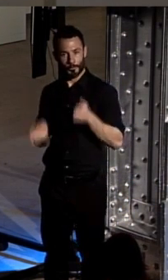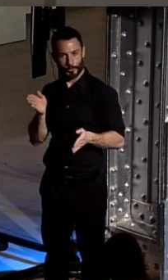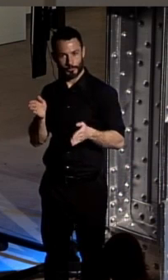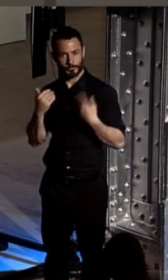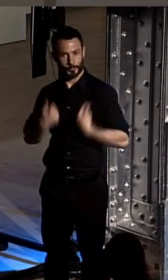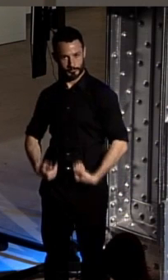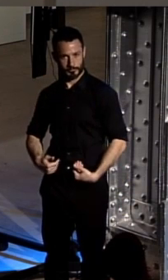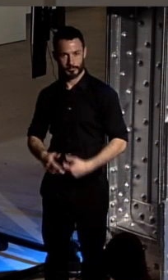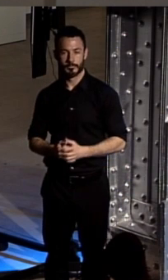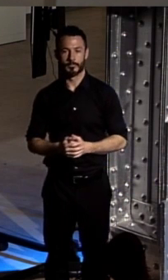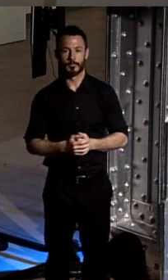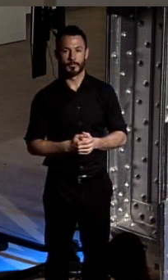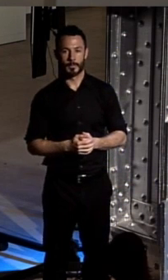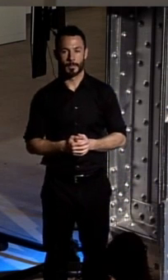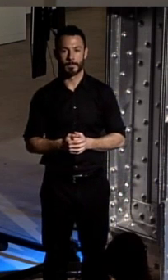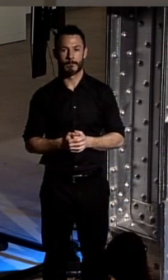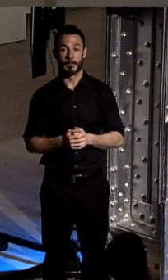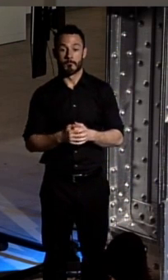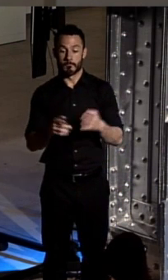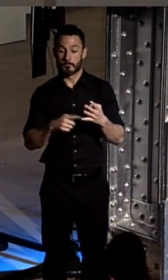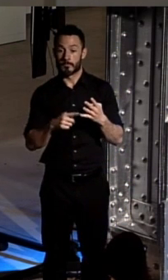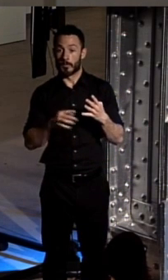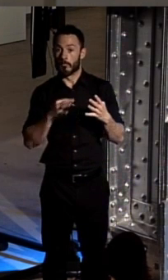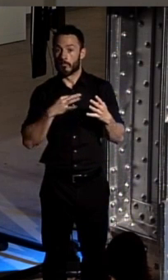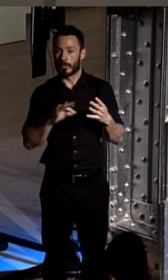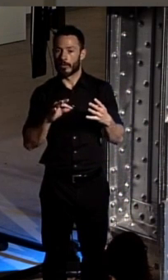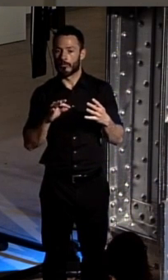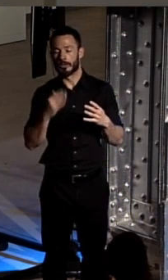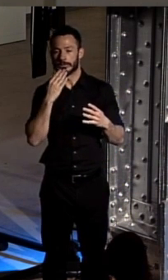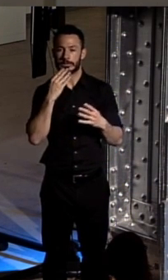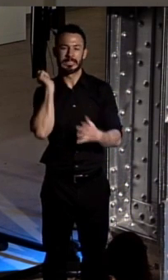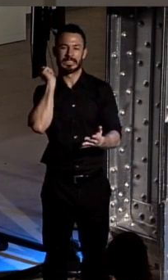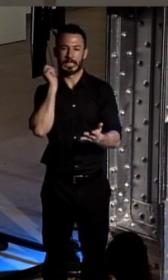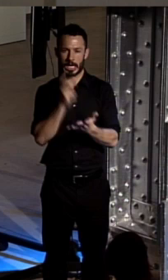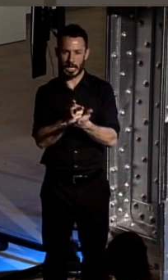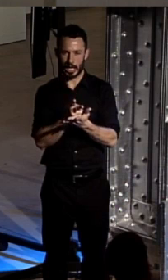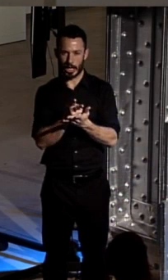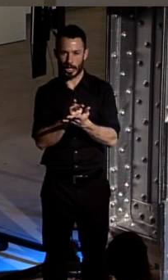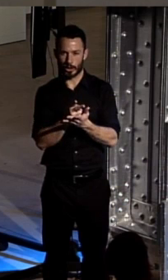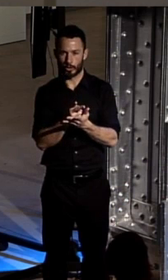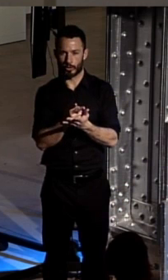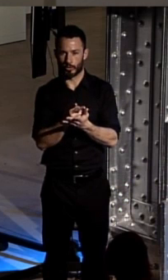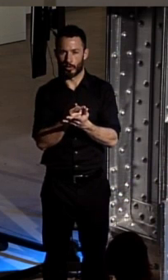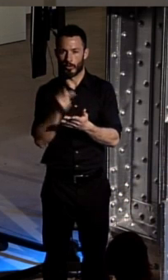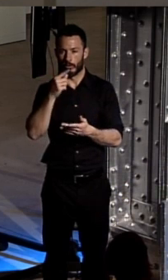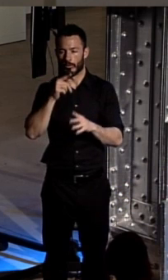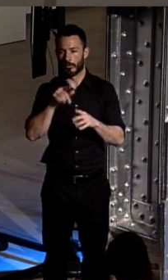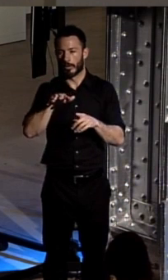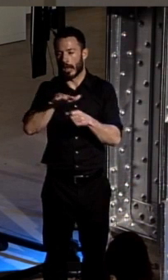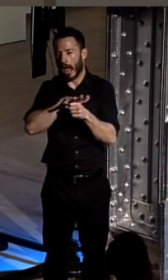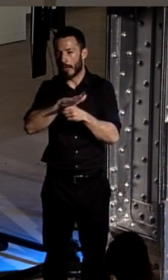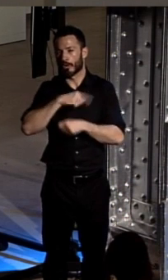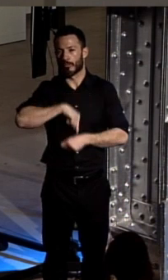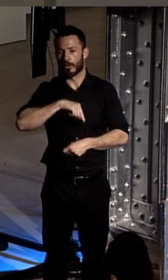humanoide, que quizás es uno de los retos dentro de las emociones, porque probablemente